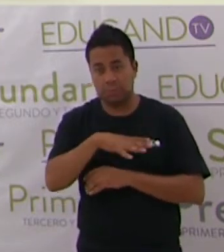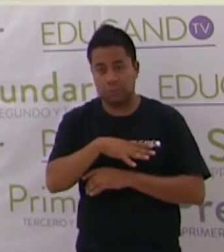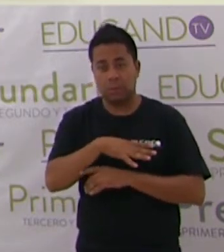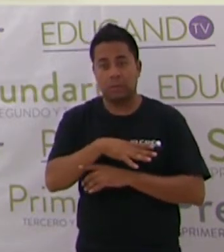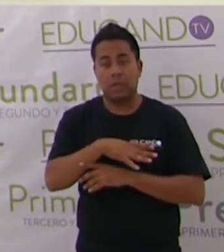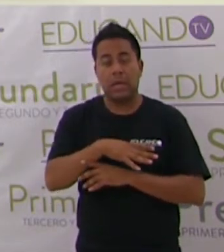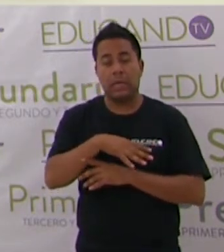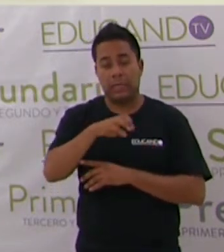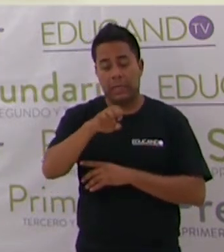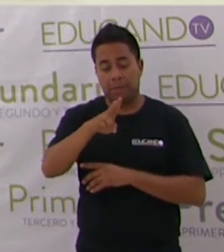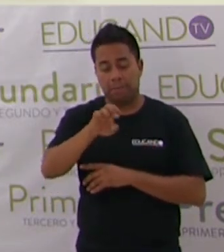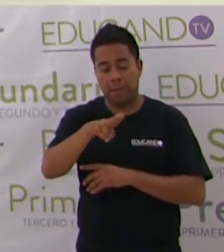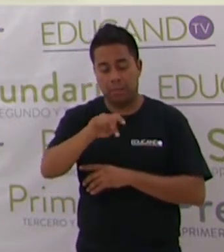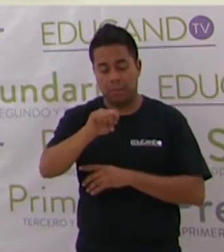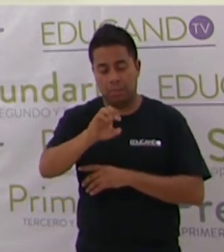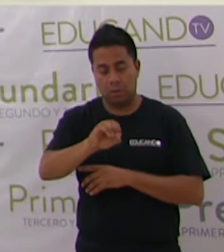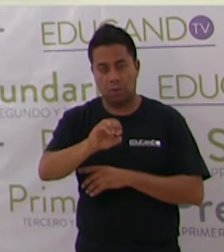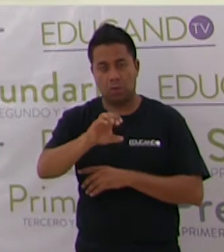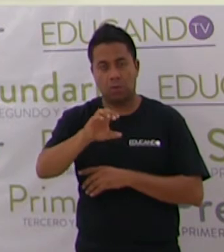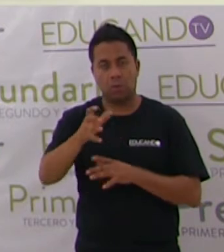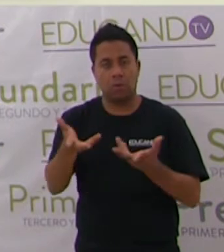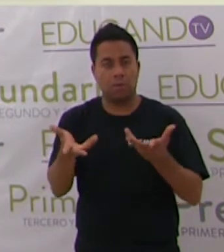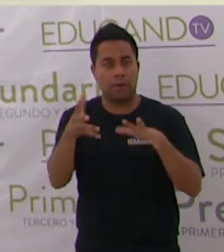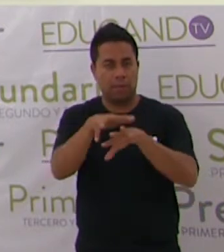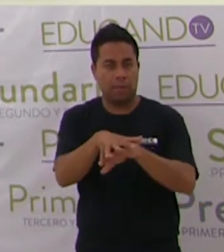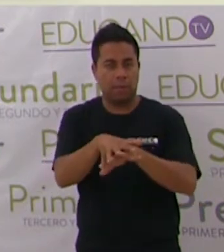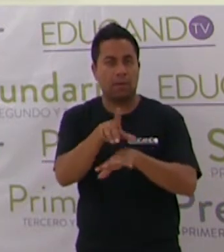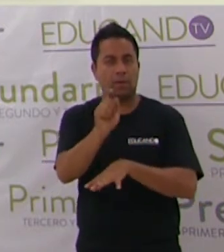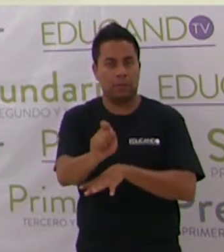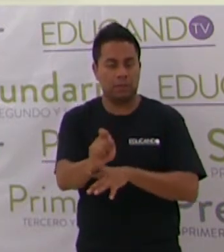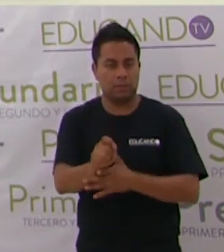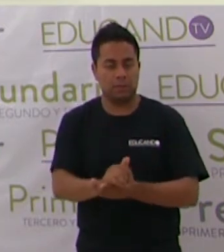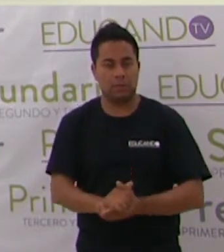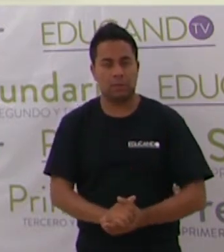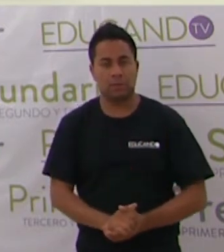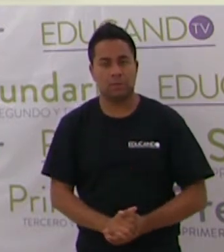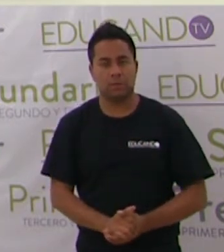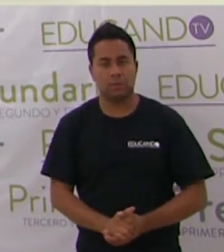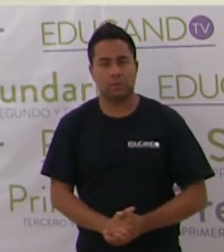complementario? ¿Qué sería? Pues,